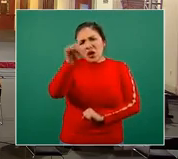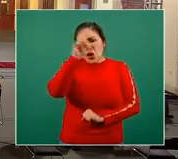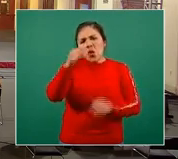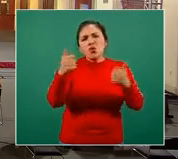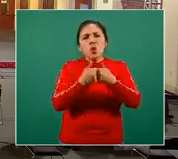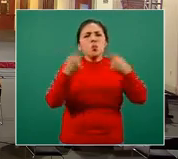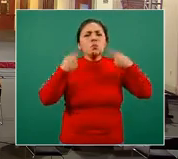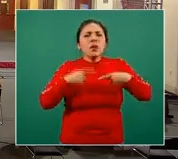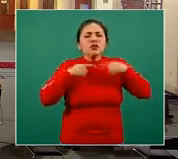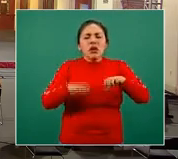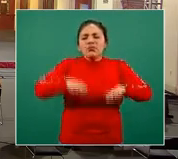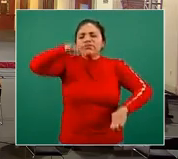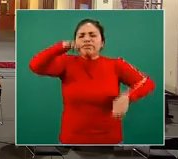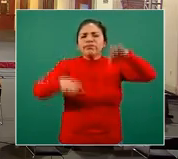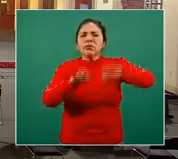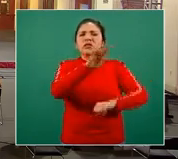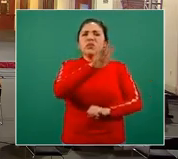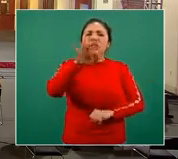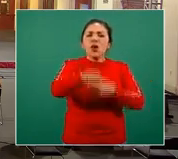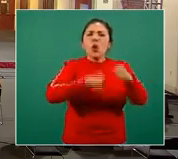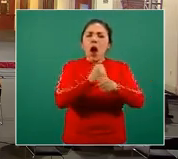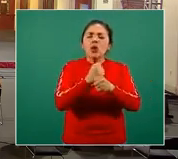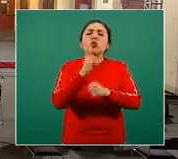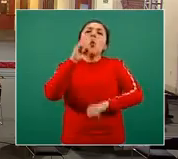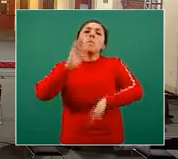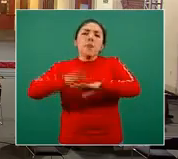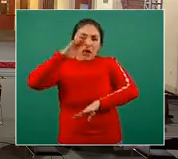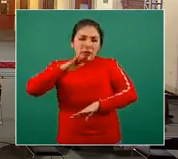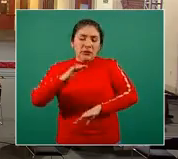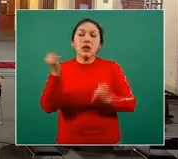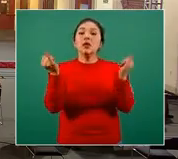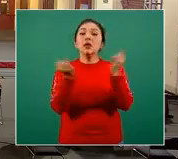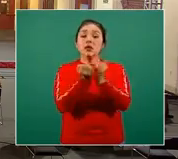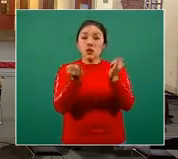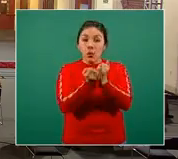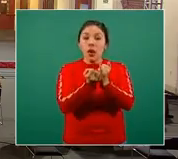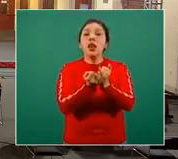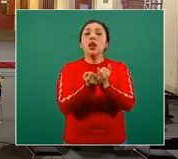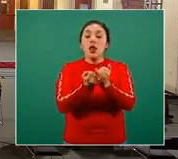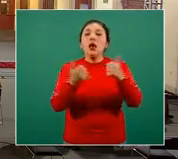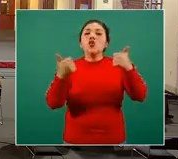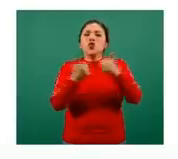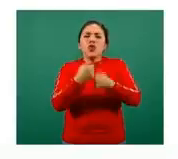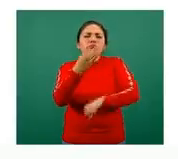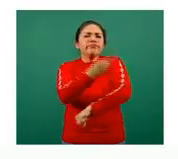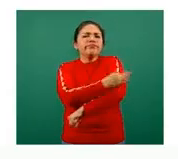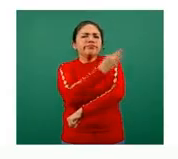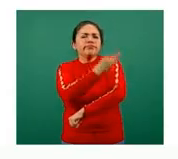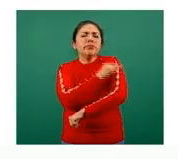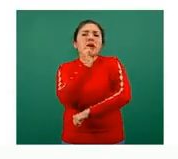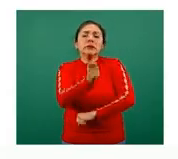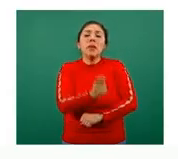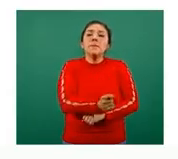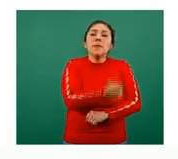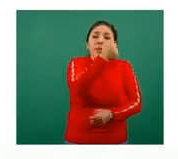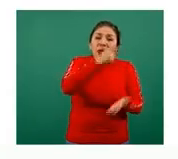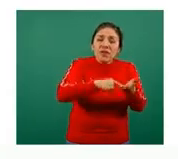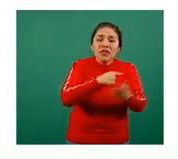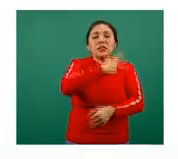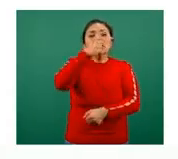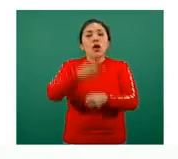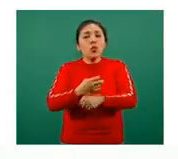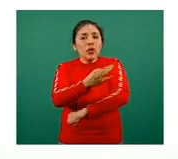de 55 años o más. Además del intervalo de aplicación entre primera y segunda